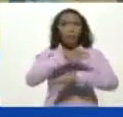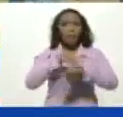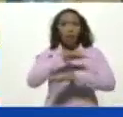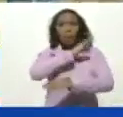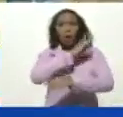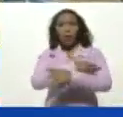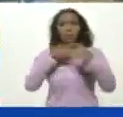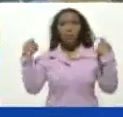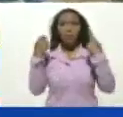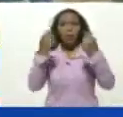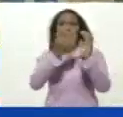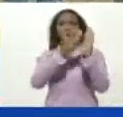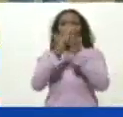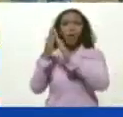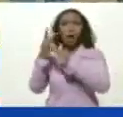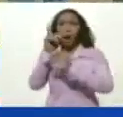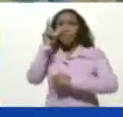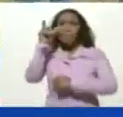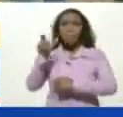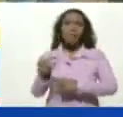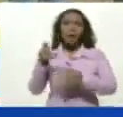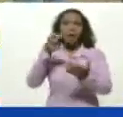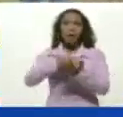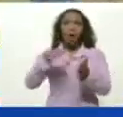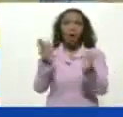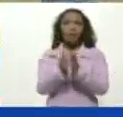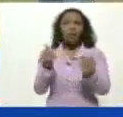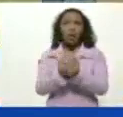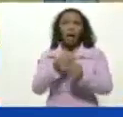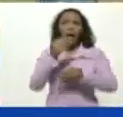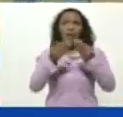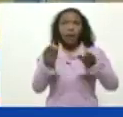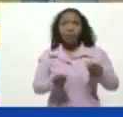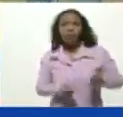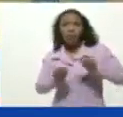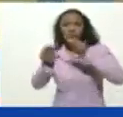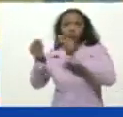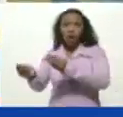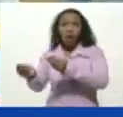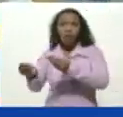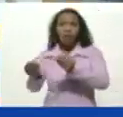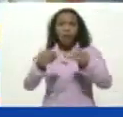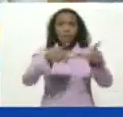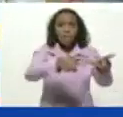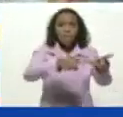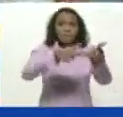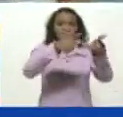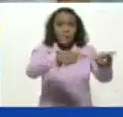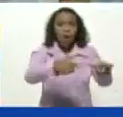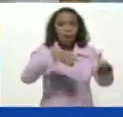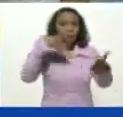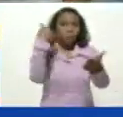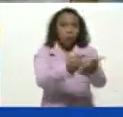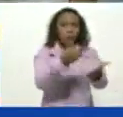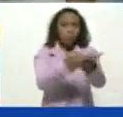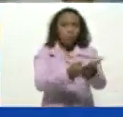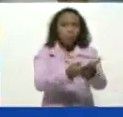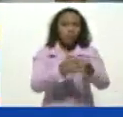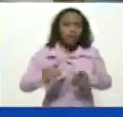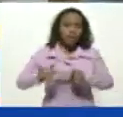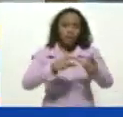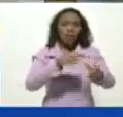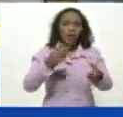Poder Popular para las Comunas del Estado Anzoátegui para hacer entrega del acta constitutiva y del certificado